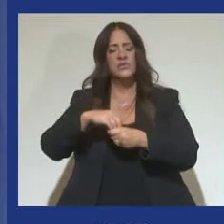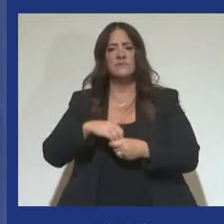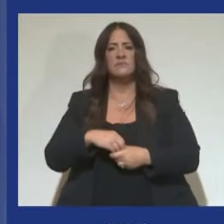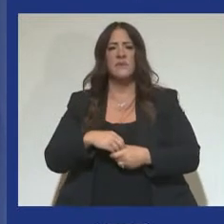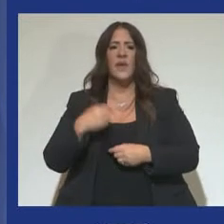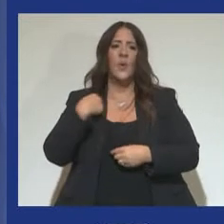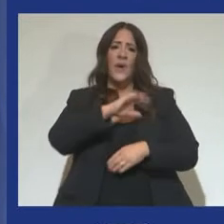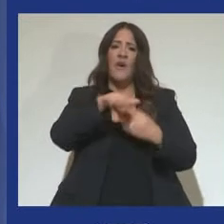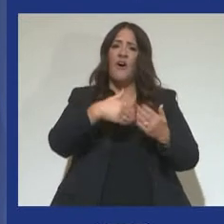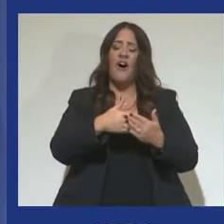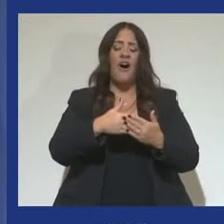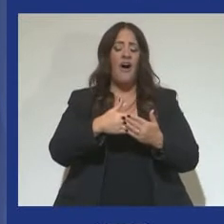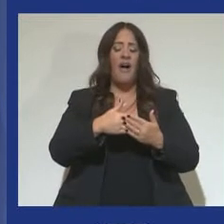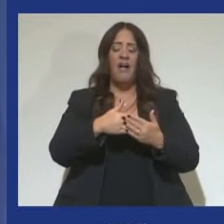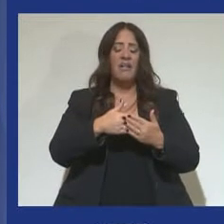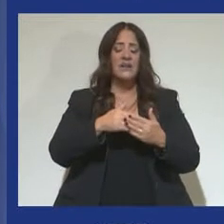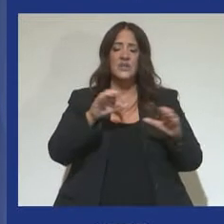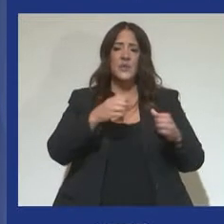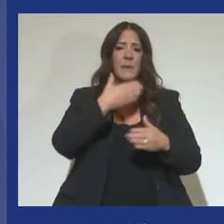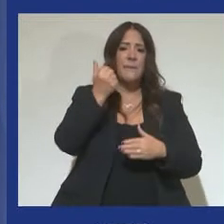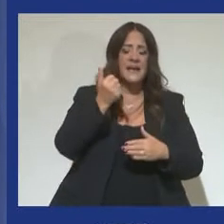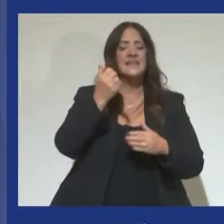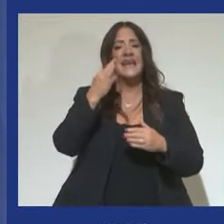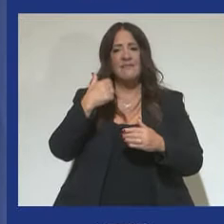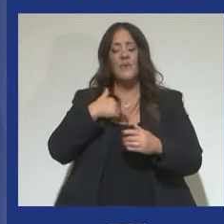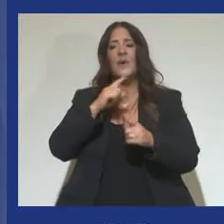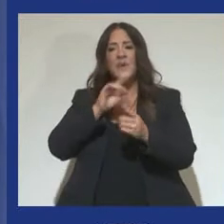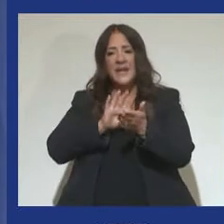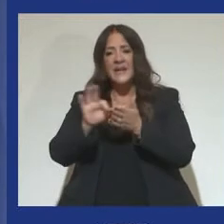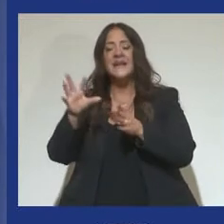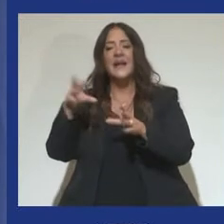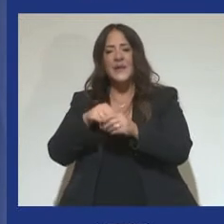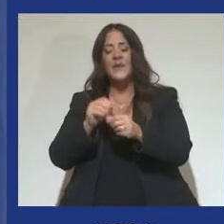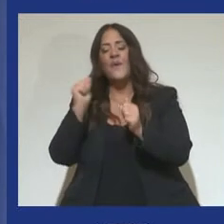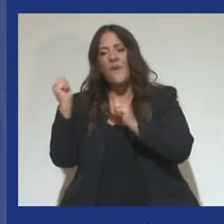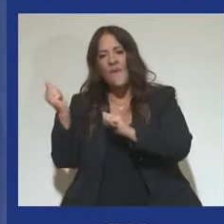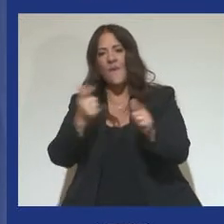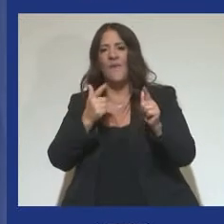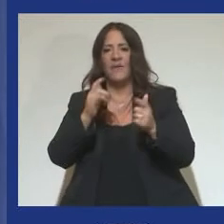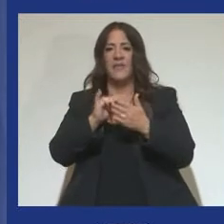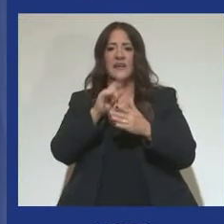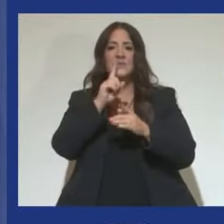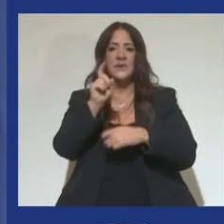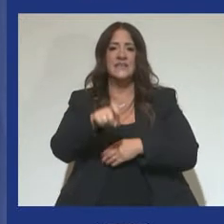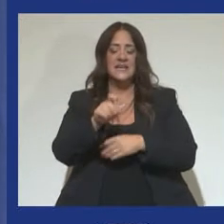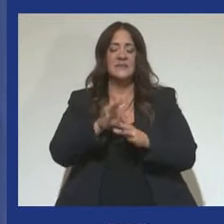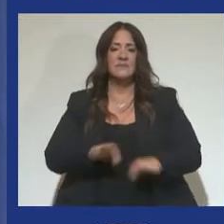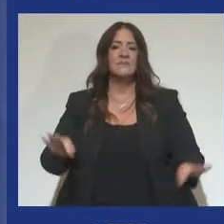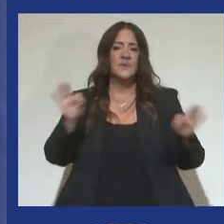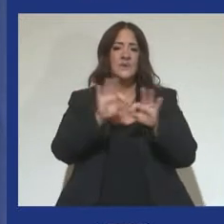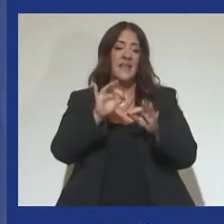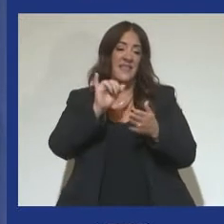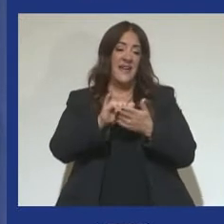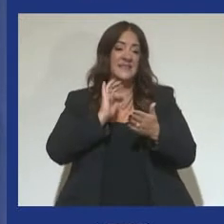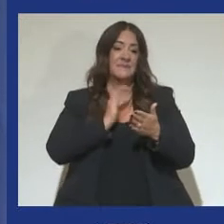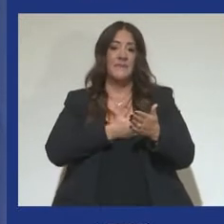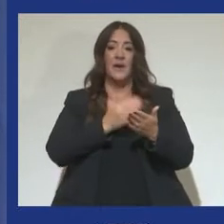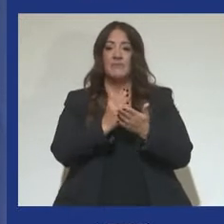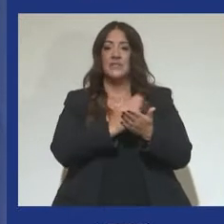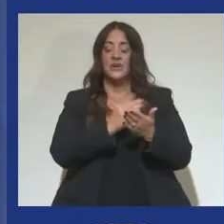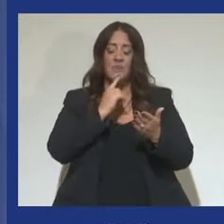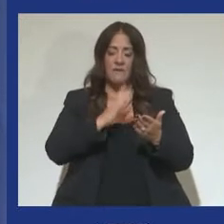todos estamos mejor cuando ellos están mejor eso es un principio básico y ese es el presupuesto